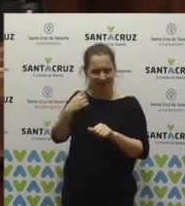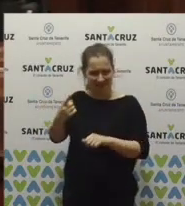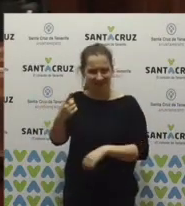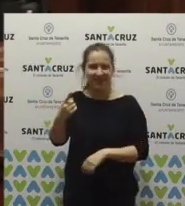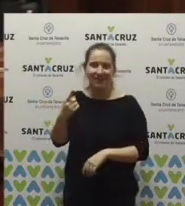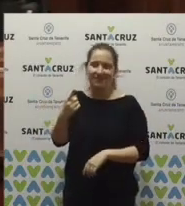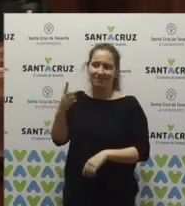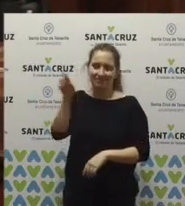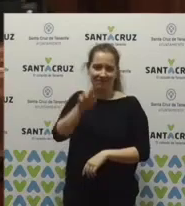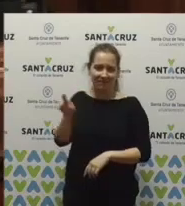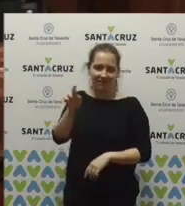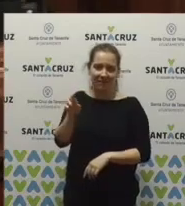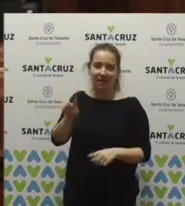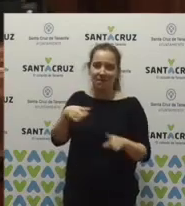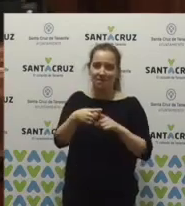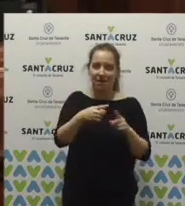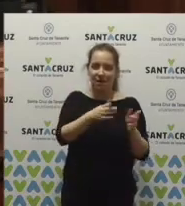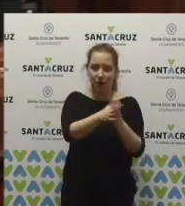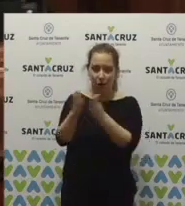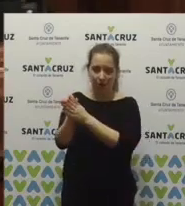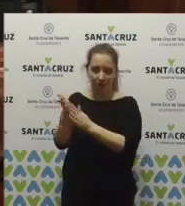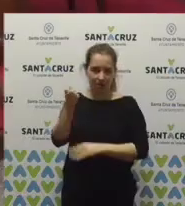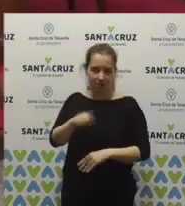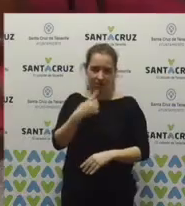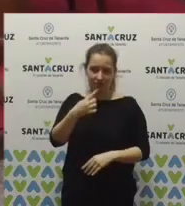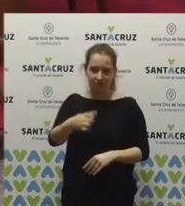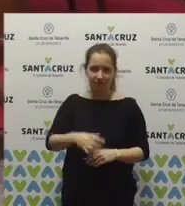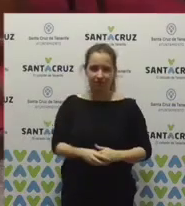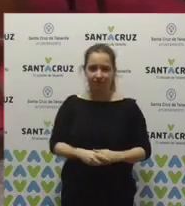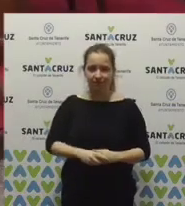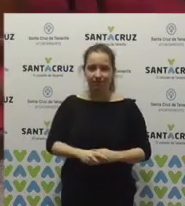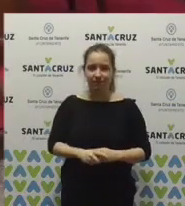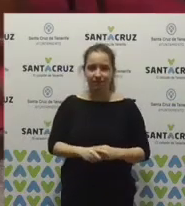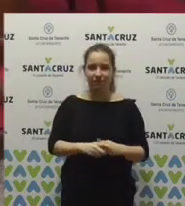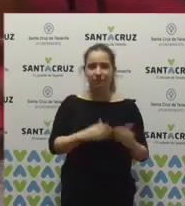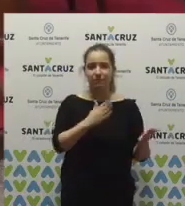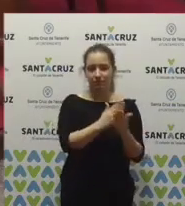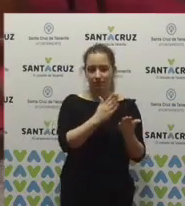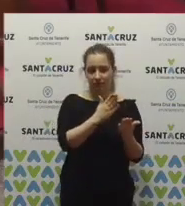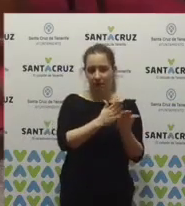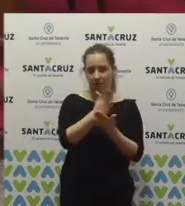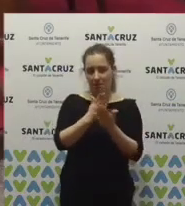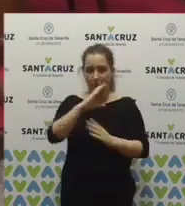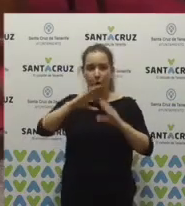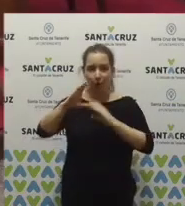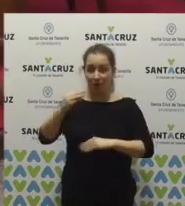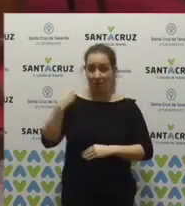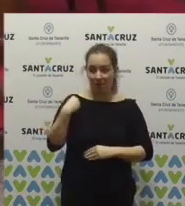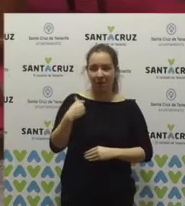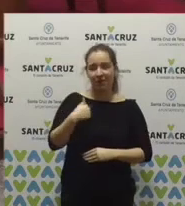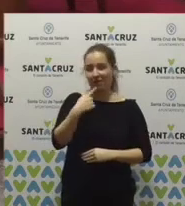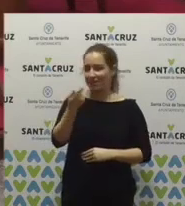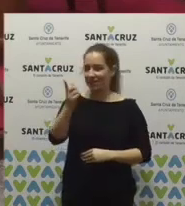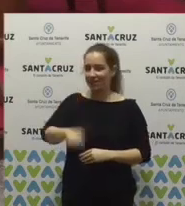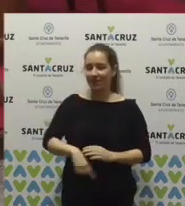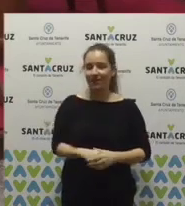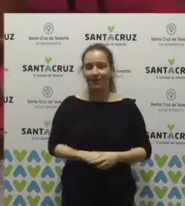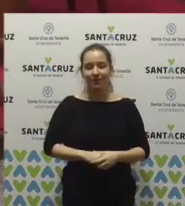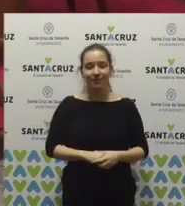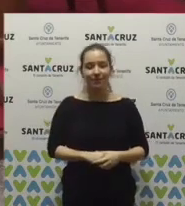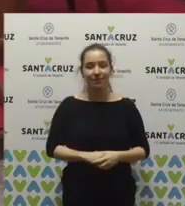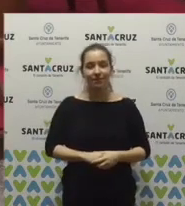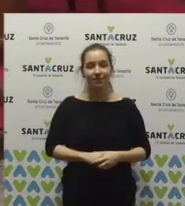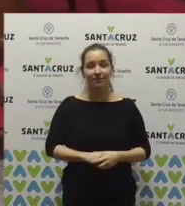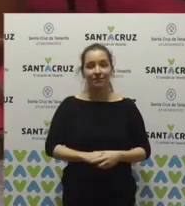los distintos medios cuando se preguntaba sobre esta cuestión muchas gracias guillermo por supuesto que no se ha adelantado está usted en el